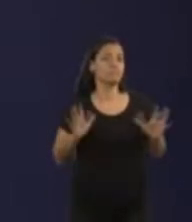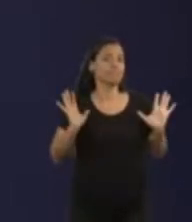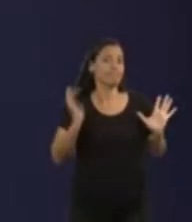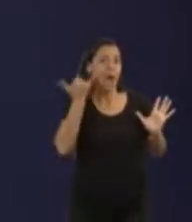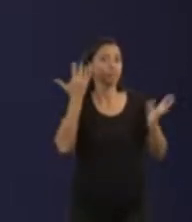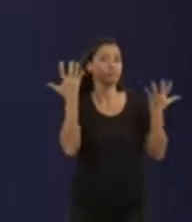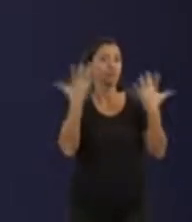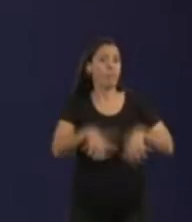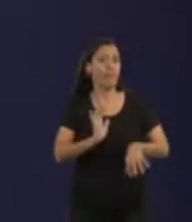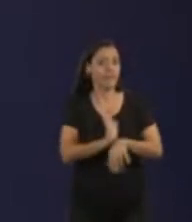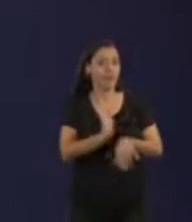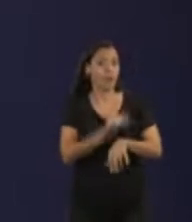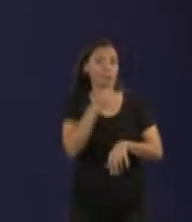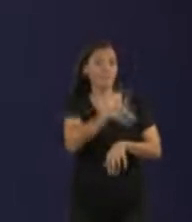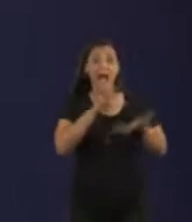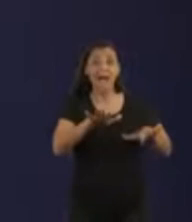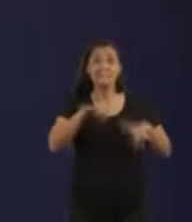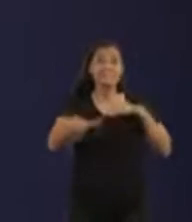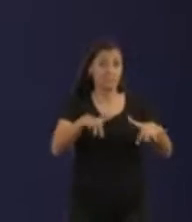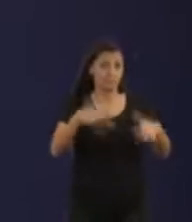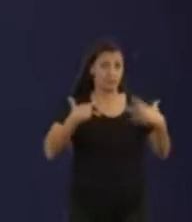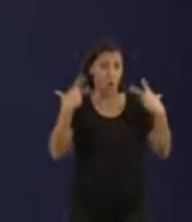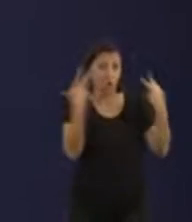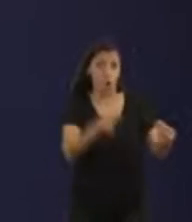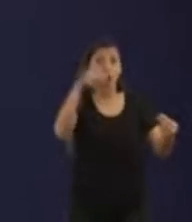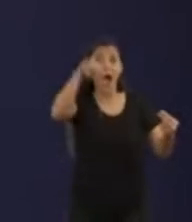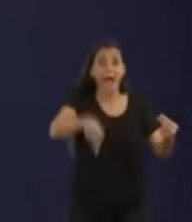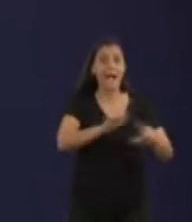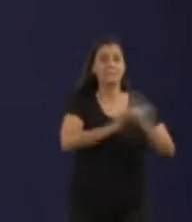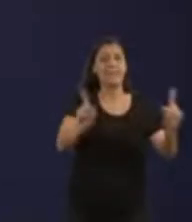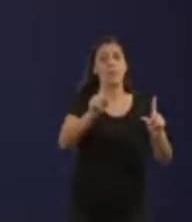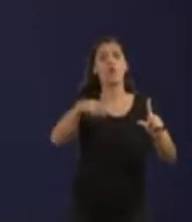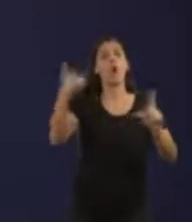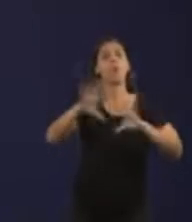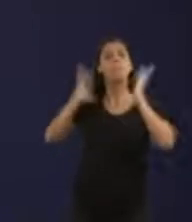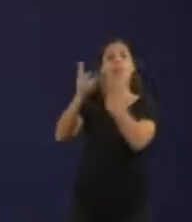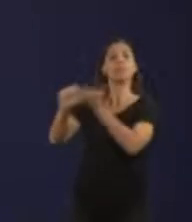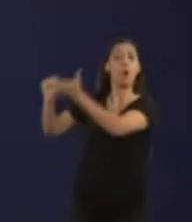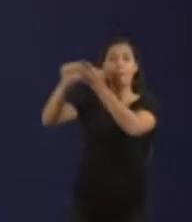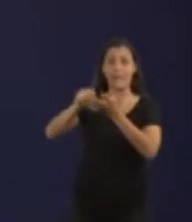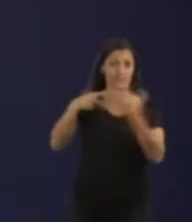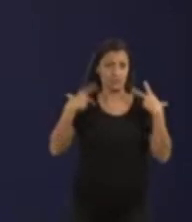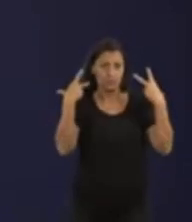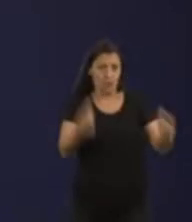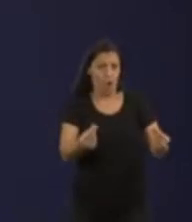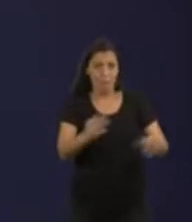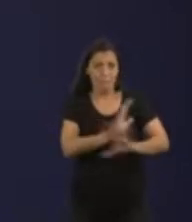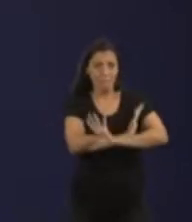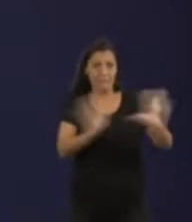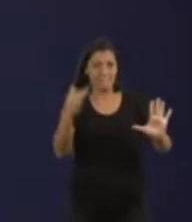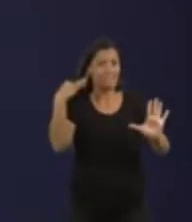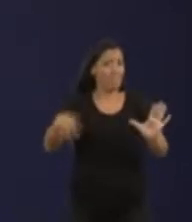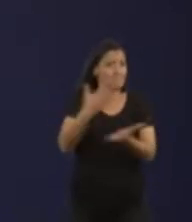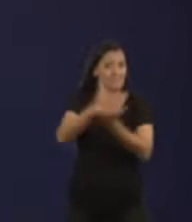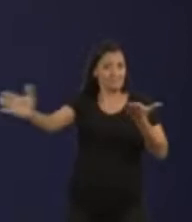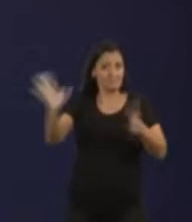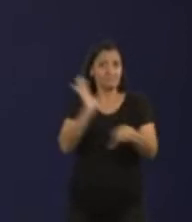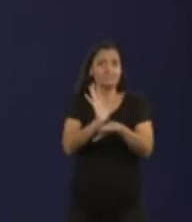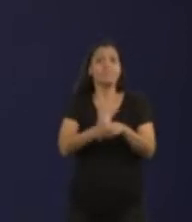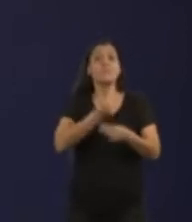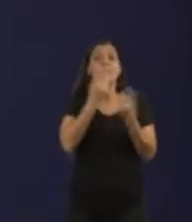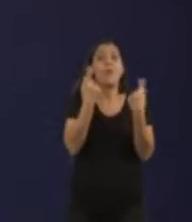que estas cosas no pueden seguir pasando ni acá ni en ninguna otra parte del mundo e y efectivamente cualquier